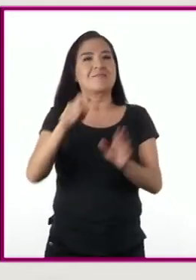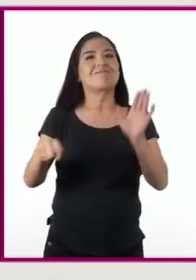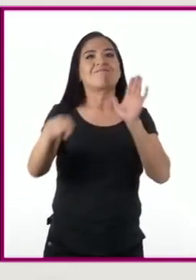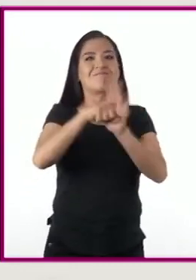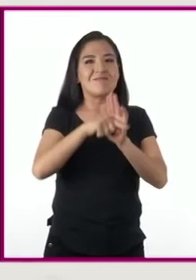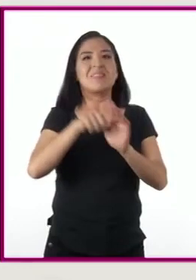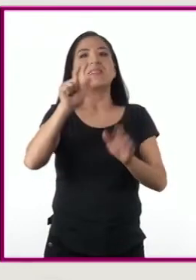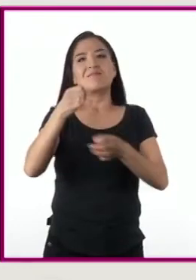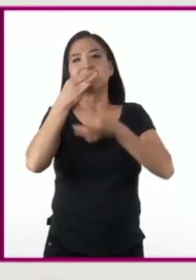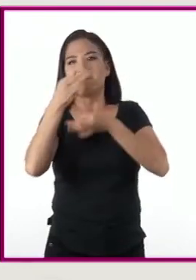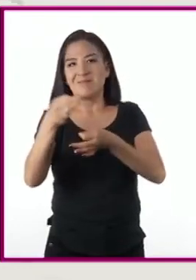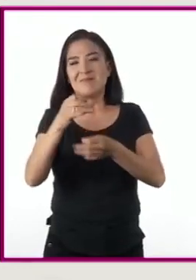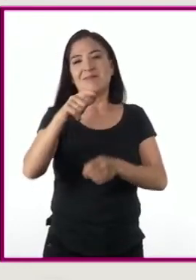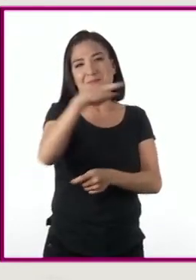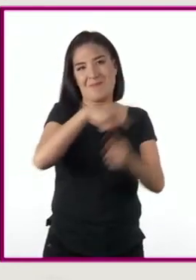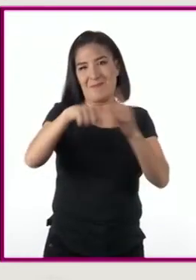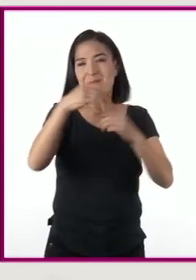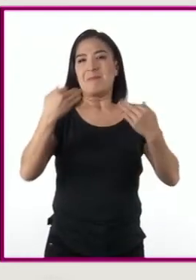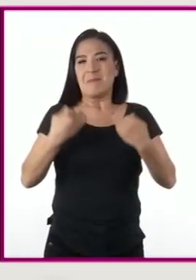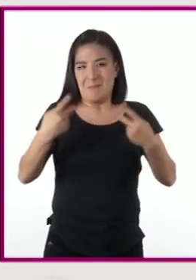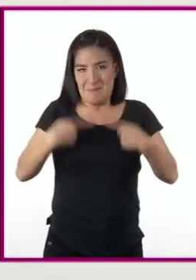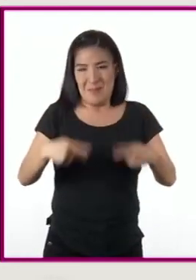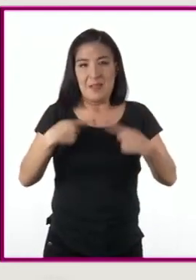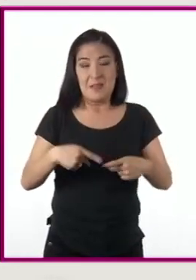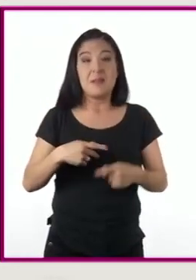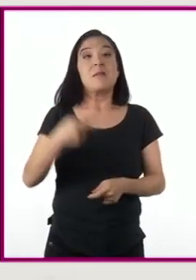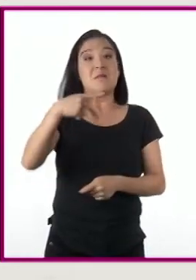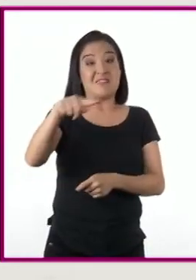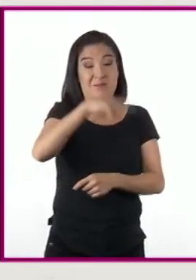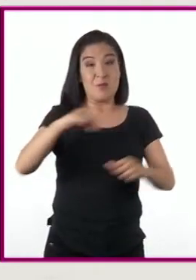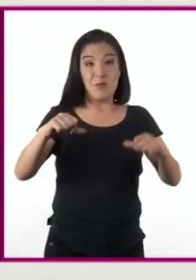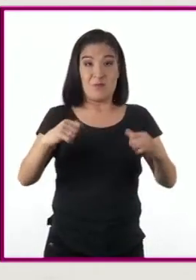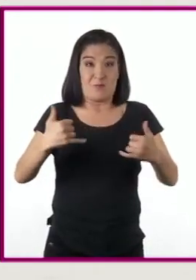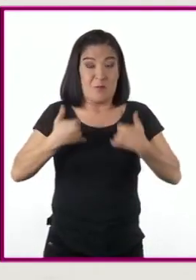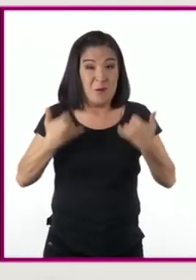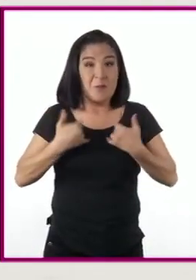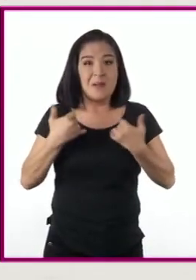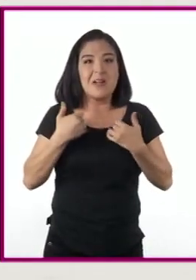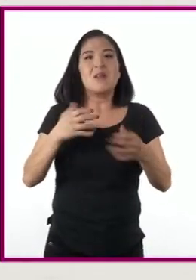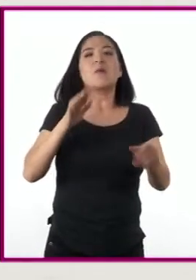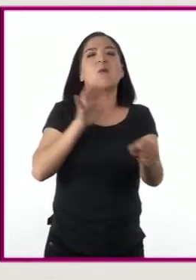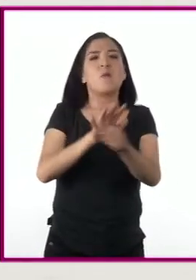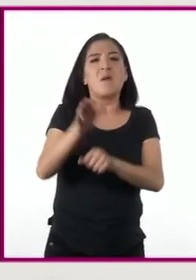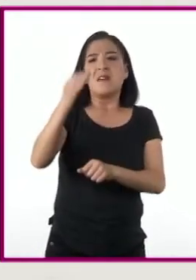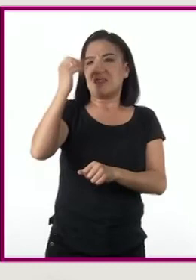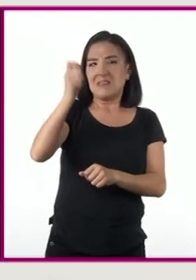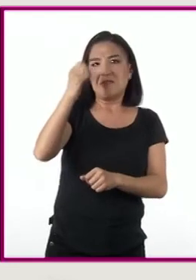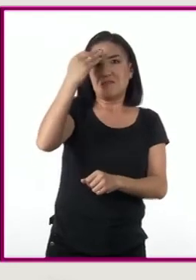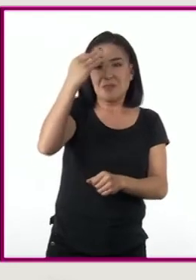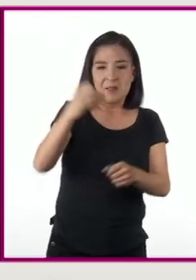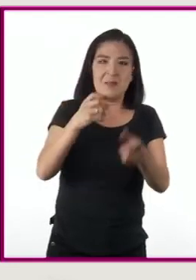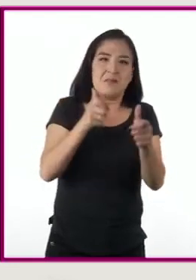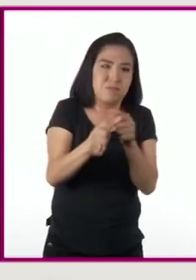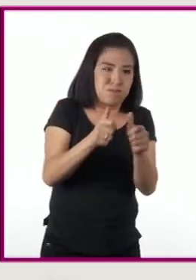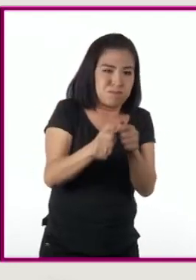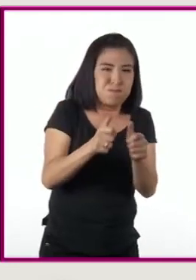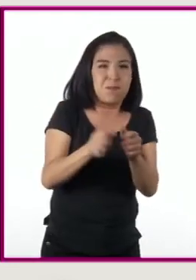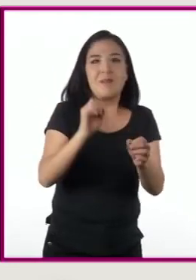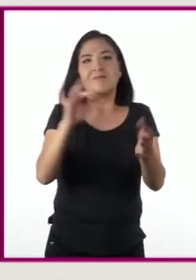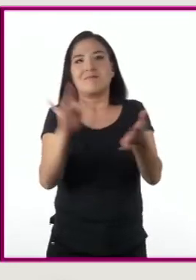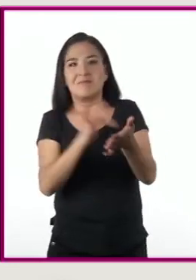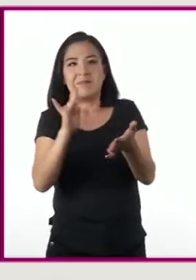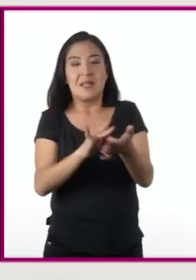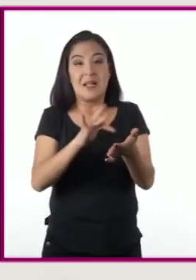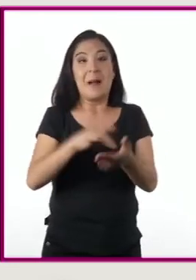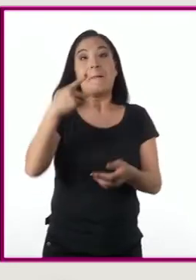él y los que lo rodean. En verdad, los chicos no registran cuánto tiempo pasan conectados. Son los adultos